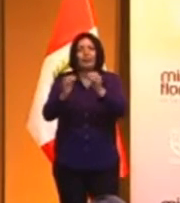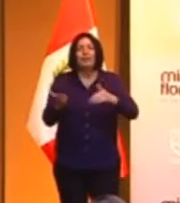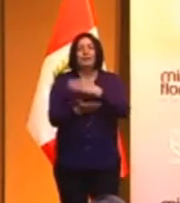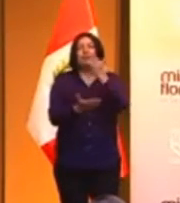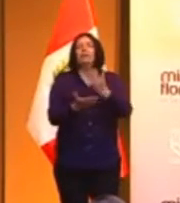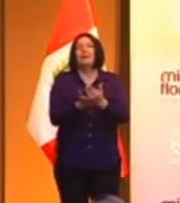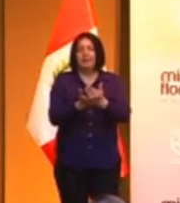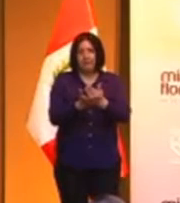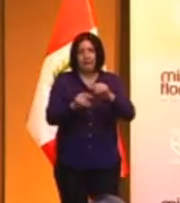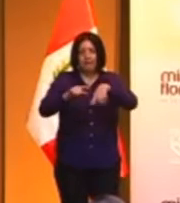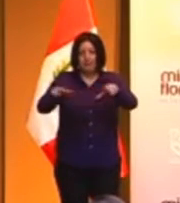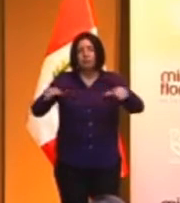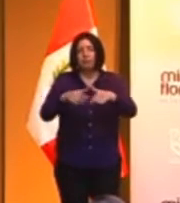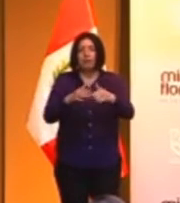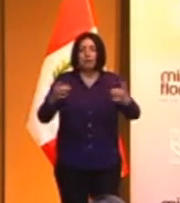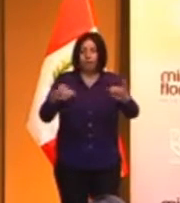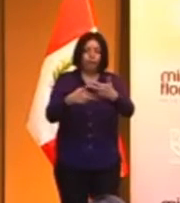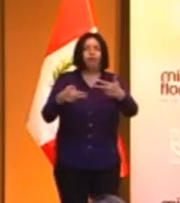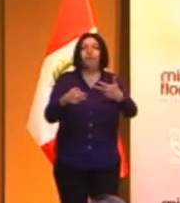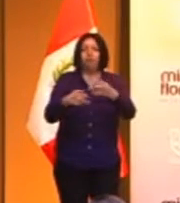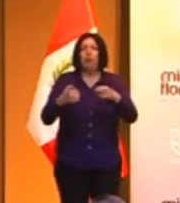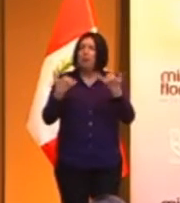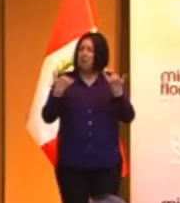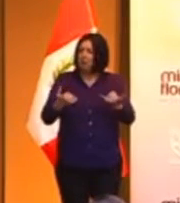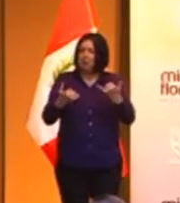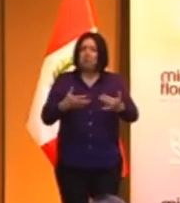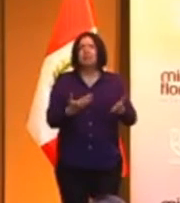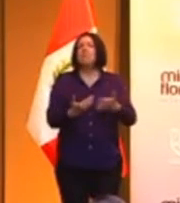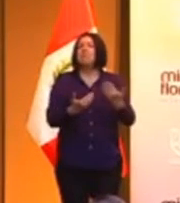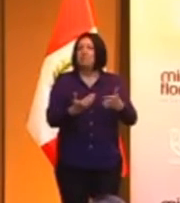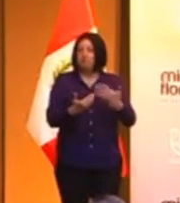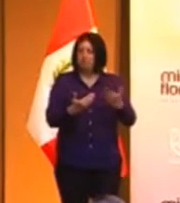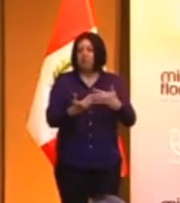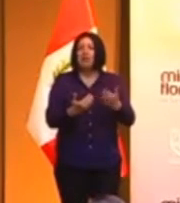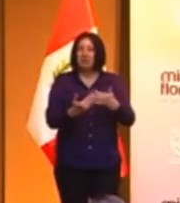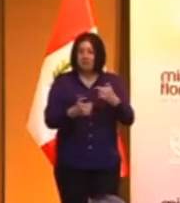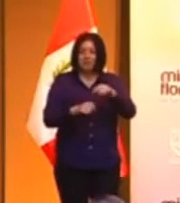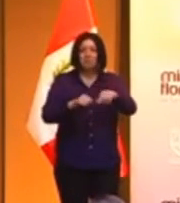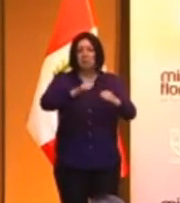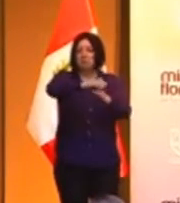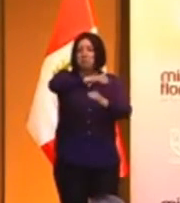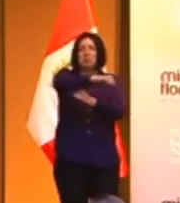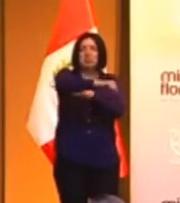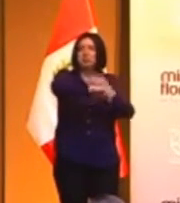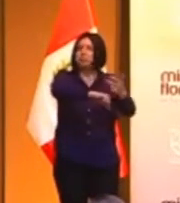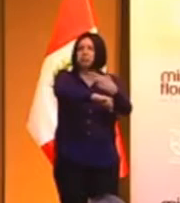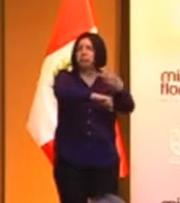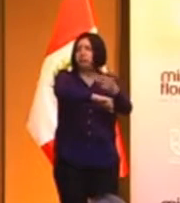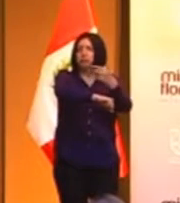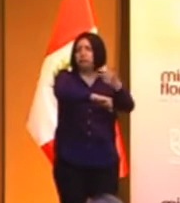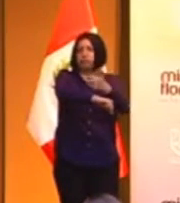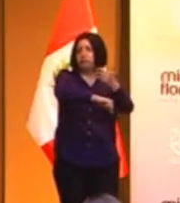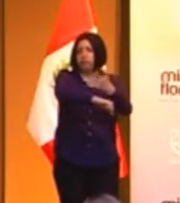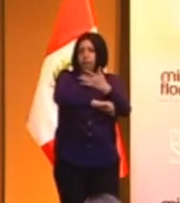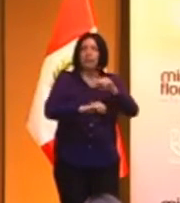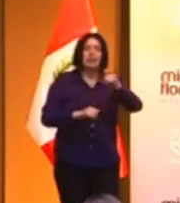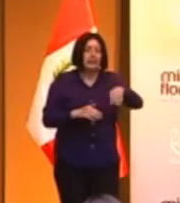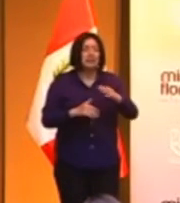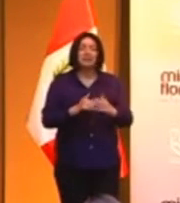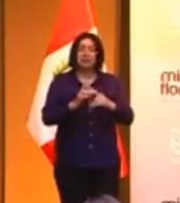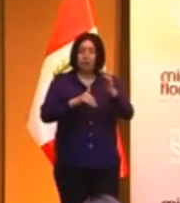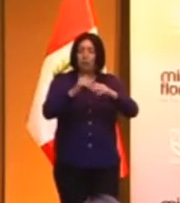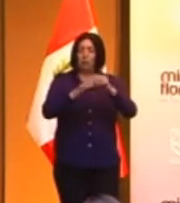zona. Y hoy en día realmente es muy fácil poder transitar por ese lugar, está muy fluido. Esta obra se ha